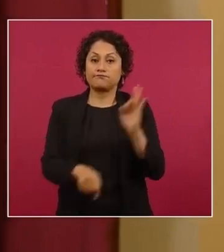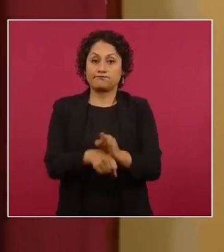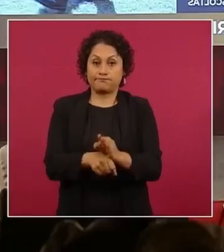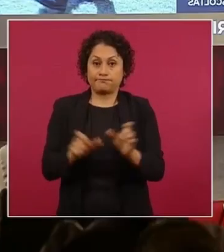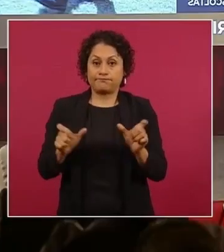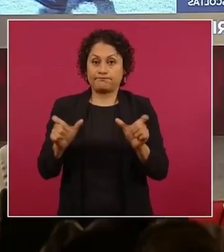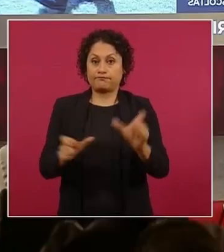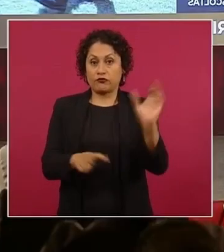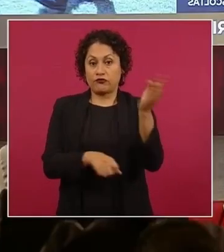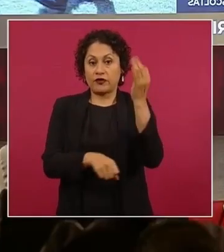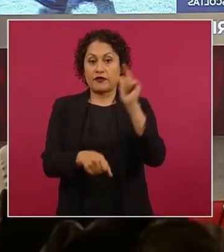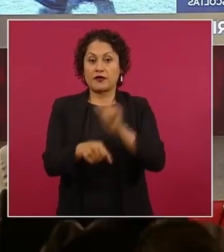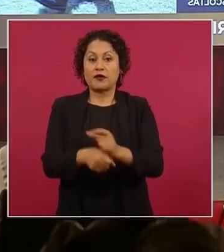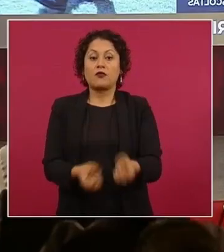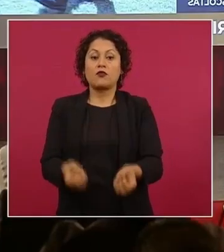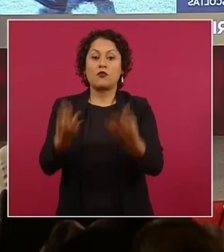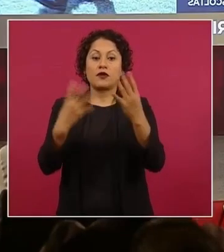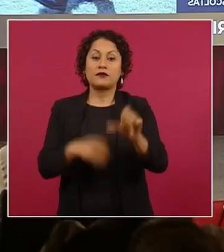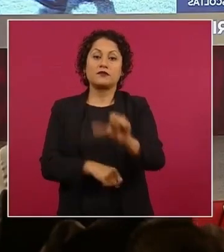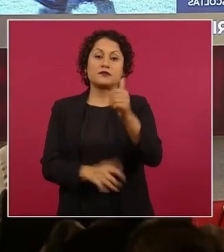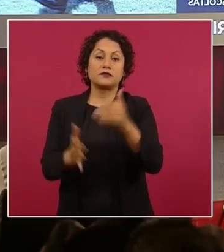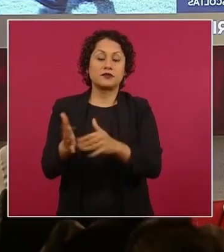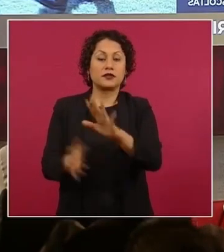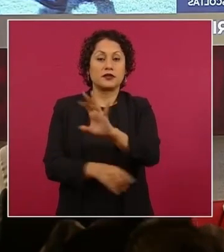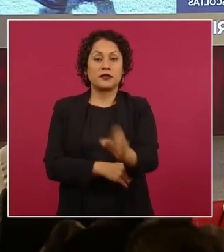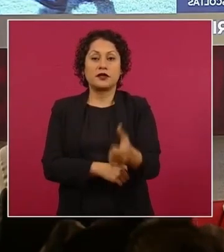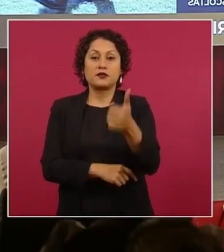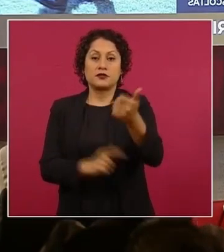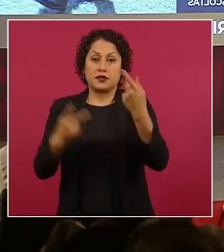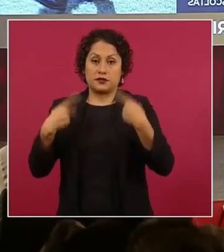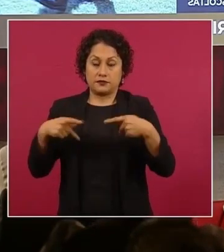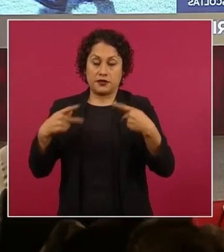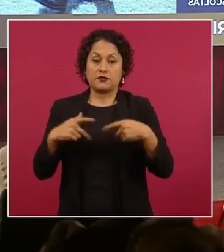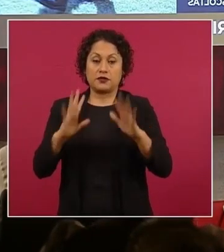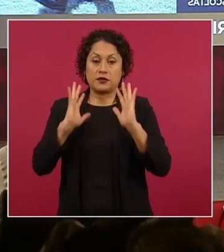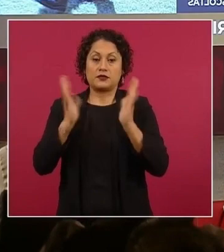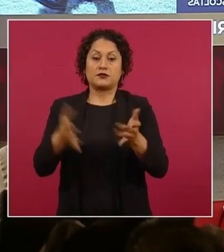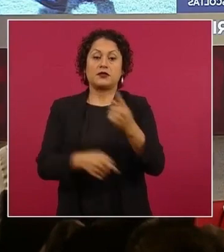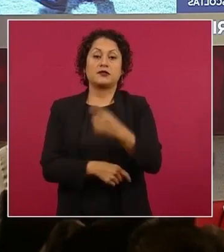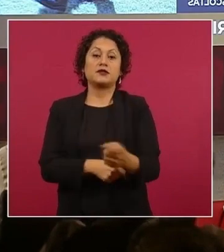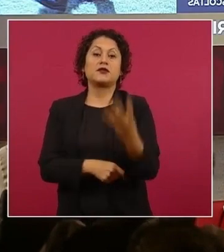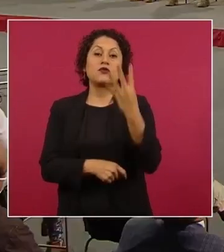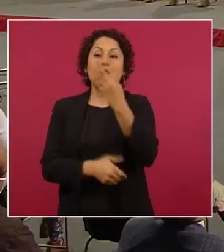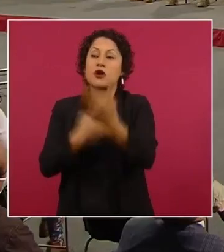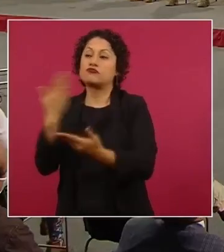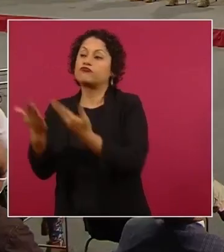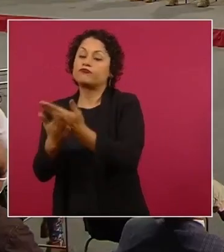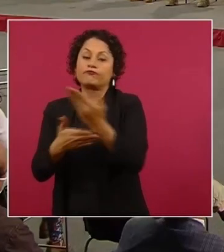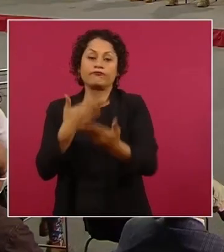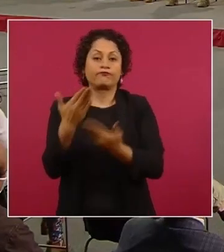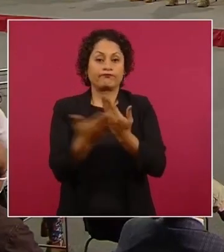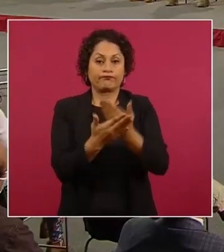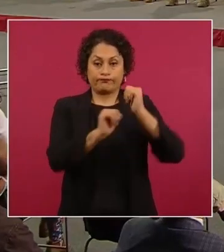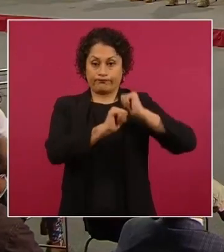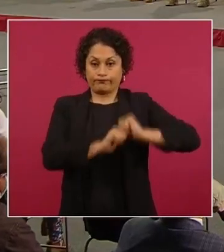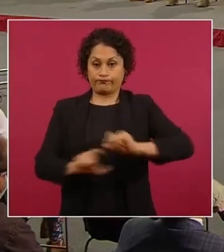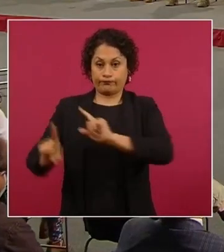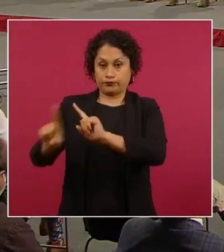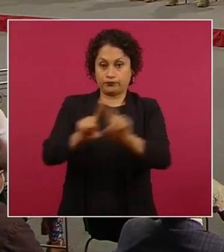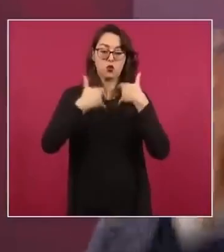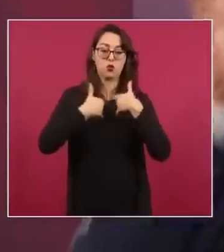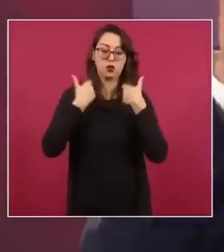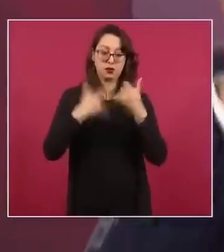deferencia contigo, que te considere capaz para hacer algo y que tú digas, no puedo